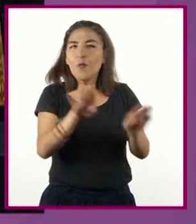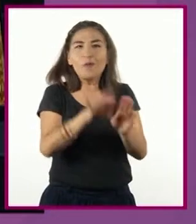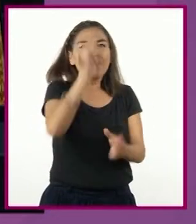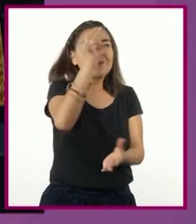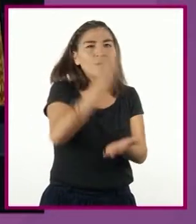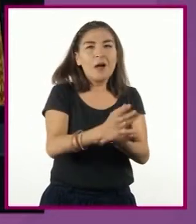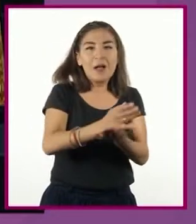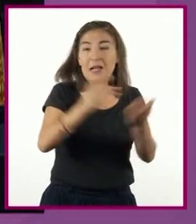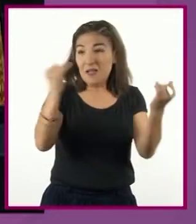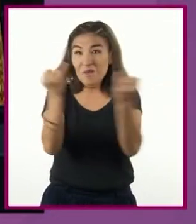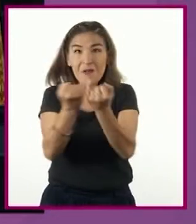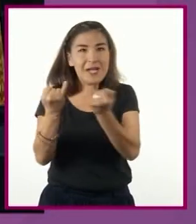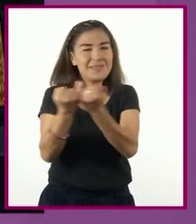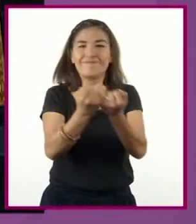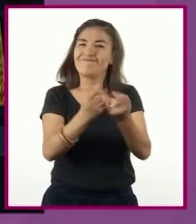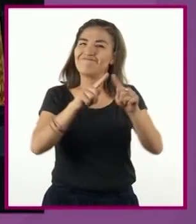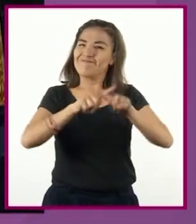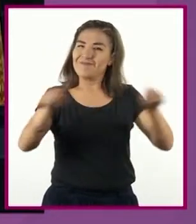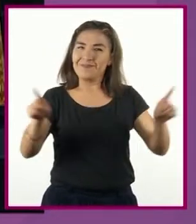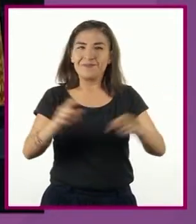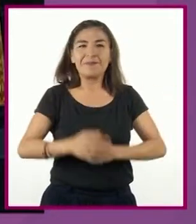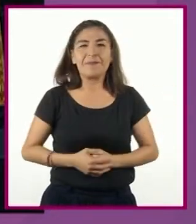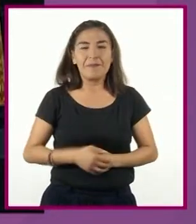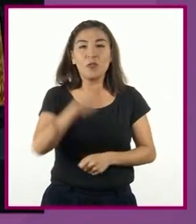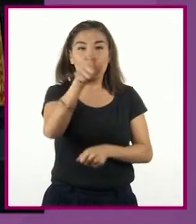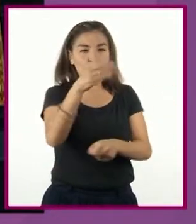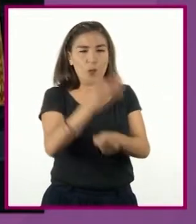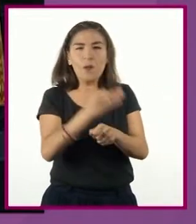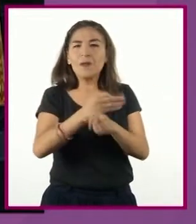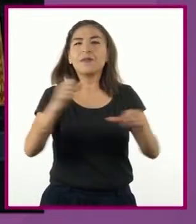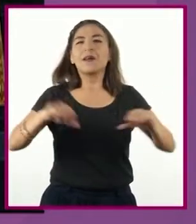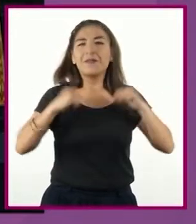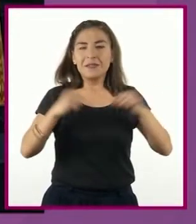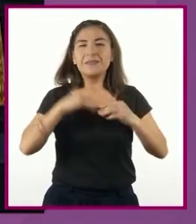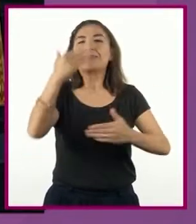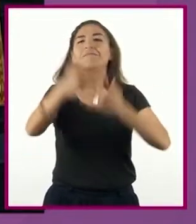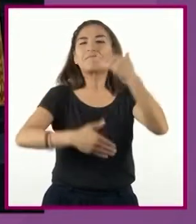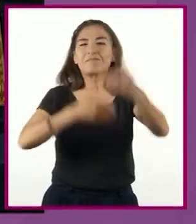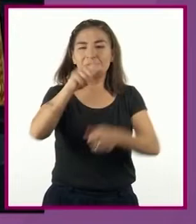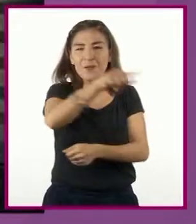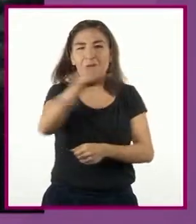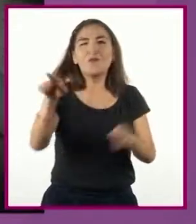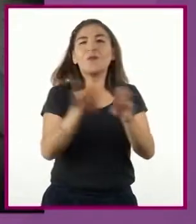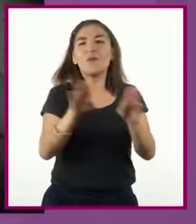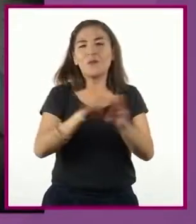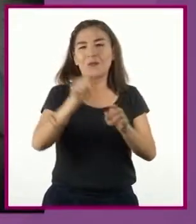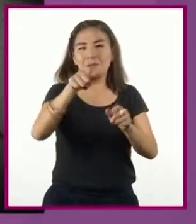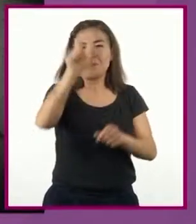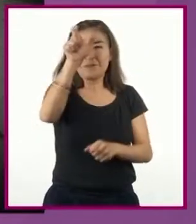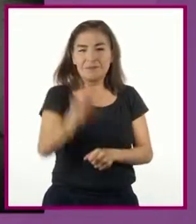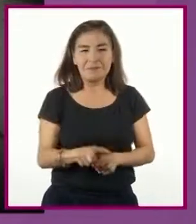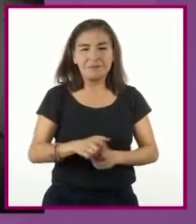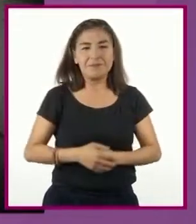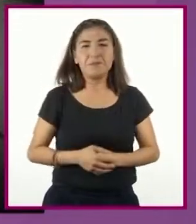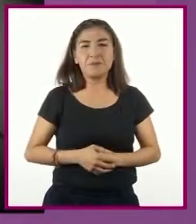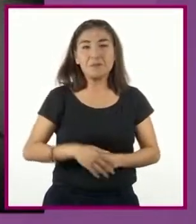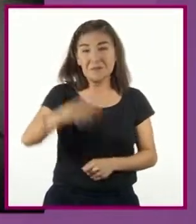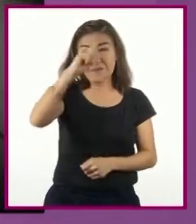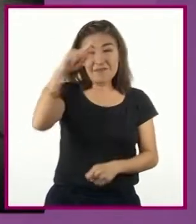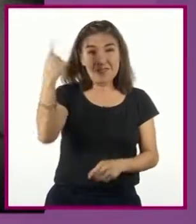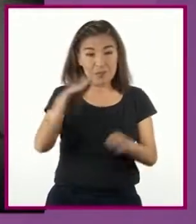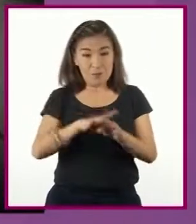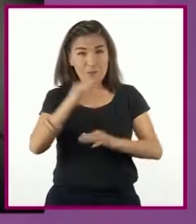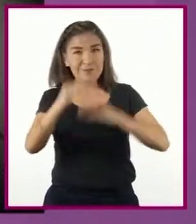los demás? Durante esta etapa de tu vida, sigues construyendo tu propia identidad. La identidad no es fácil de